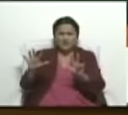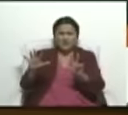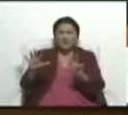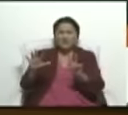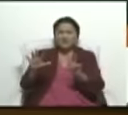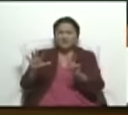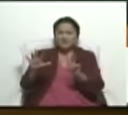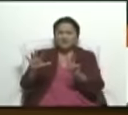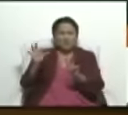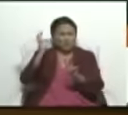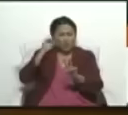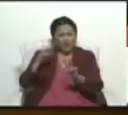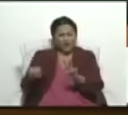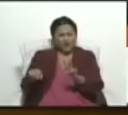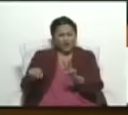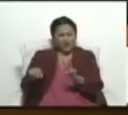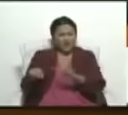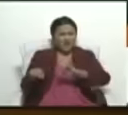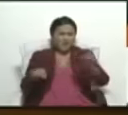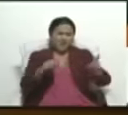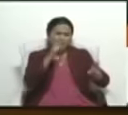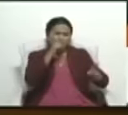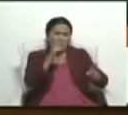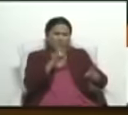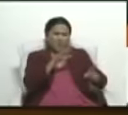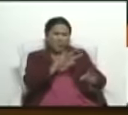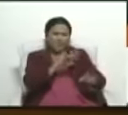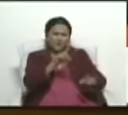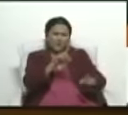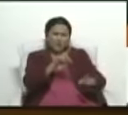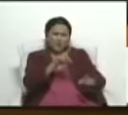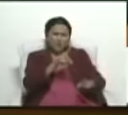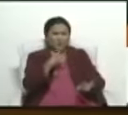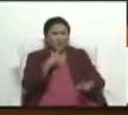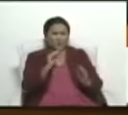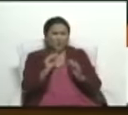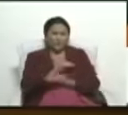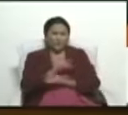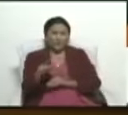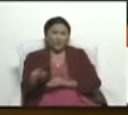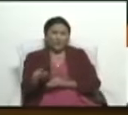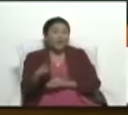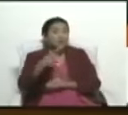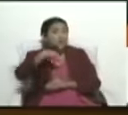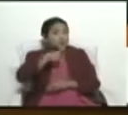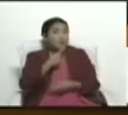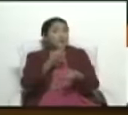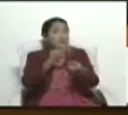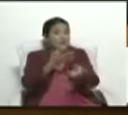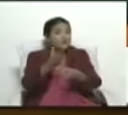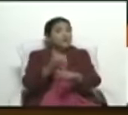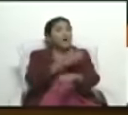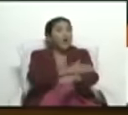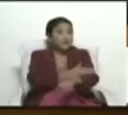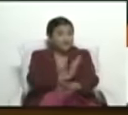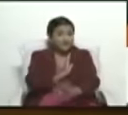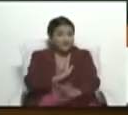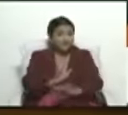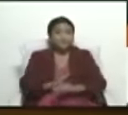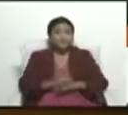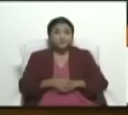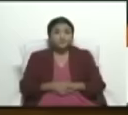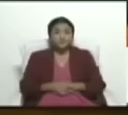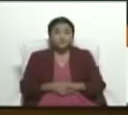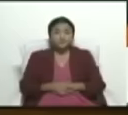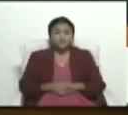correspondientes a Natalia Améstica, y la de Cancerbero era 41. Eso ya lo habíamos dicho en una rueda de prensa anterior hace